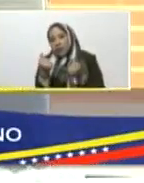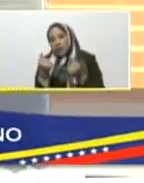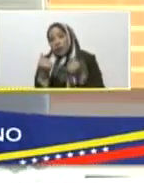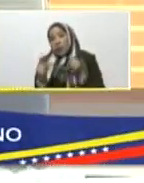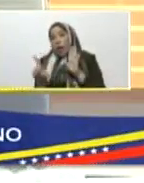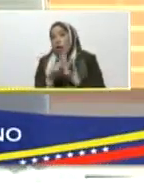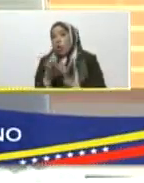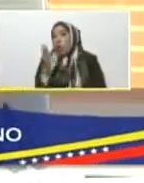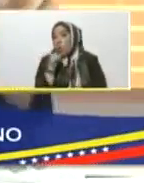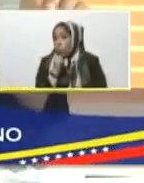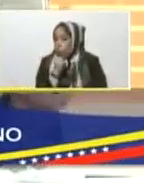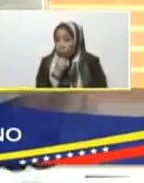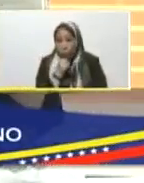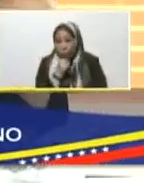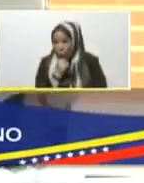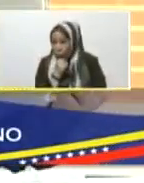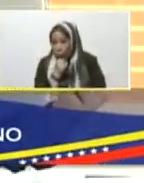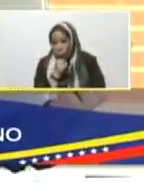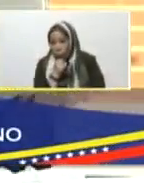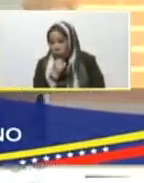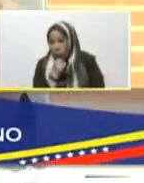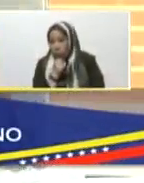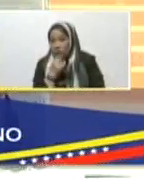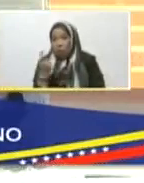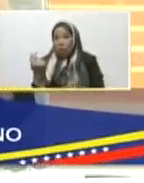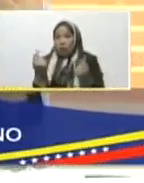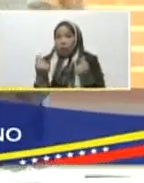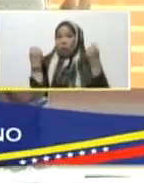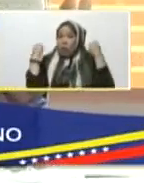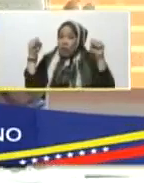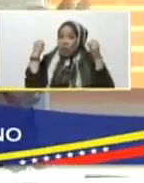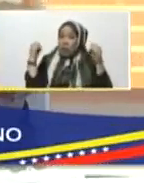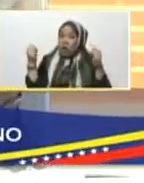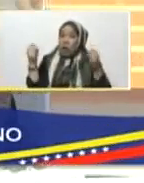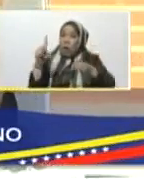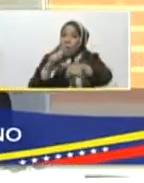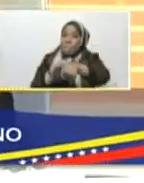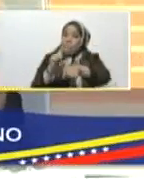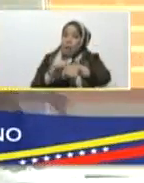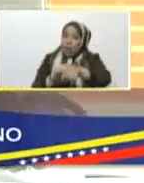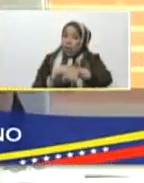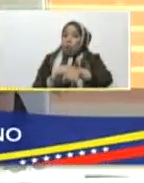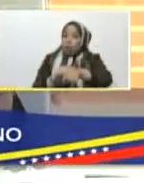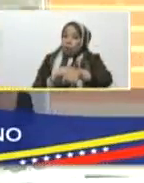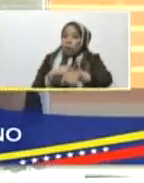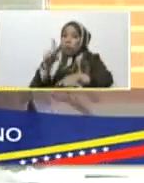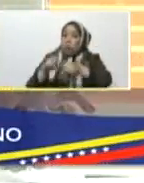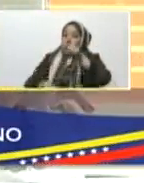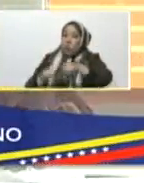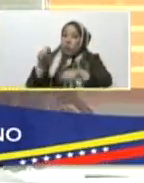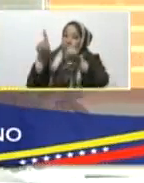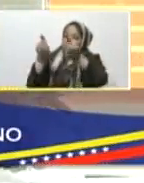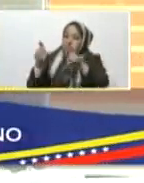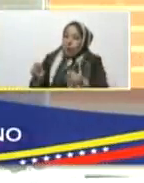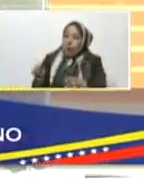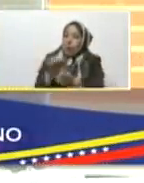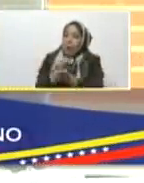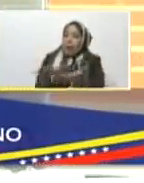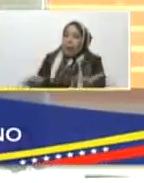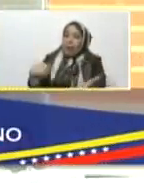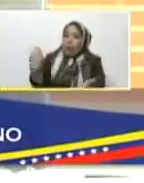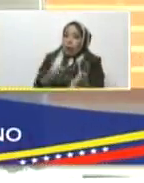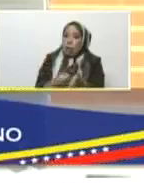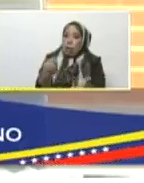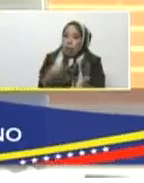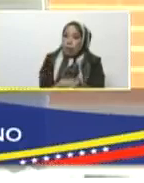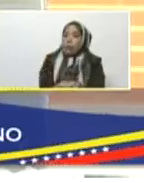ilegal. Dentro de los individuales, perdón, está en el cobro ilegal del ejercicio de la medicina o exámenes que son gratuitos, presidente, dentro